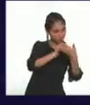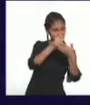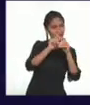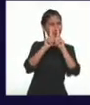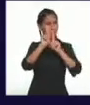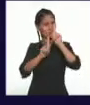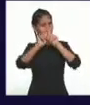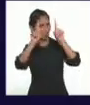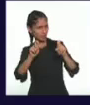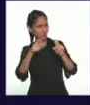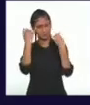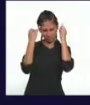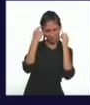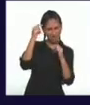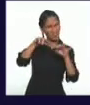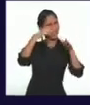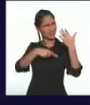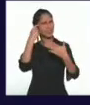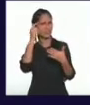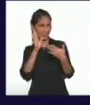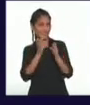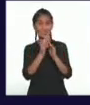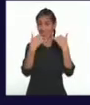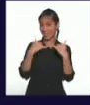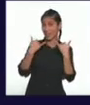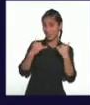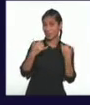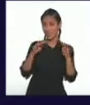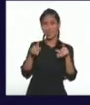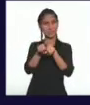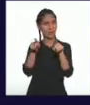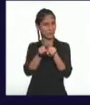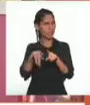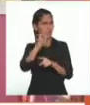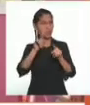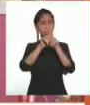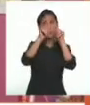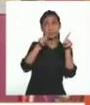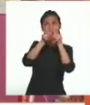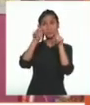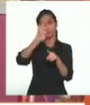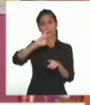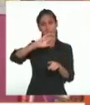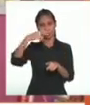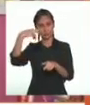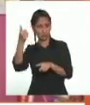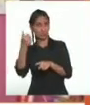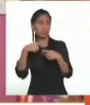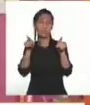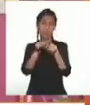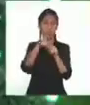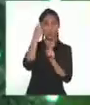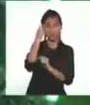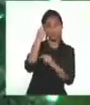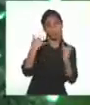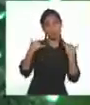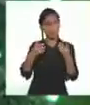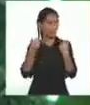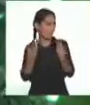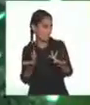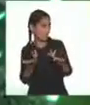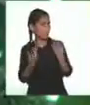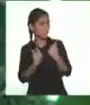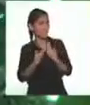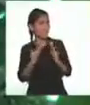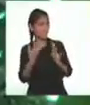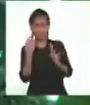tenemos una idea de la ruta que queremos hacer. En el juego que hemos participado también se usan fichas y eso también lo habíamos pensado en nuestro juego. Bueno, es